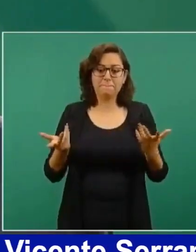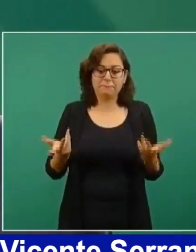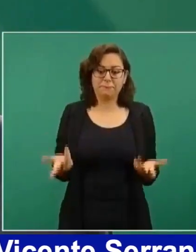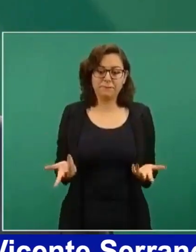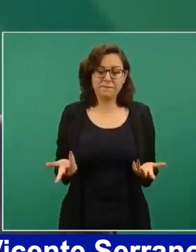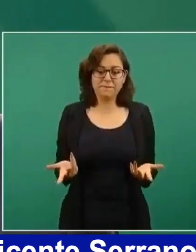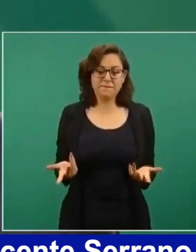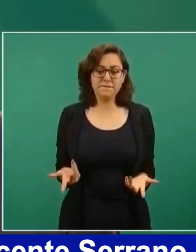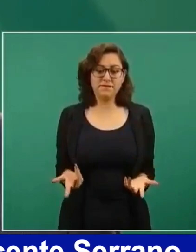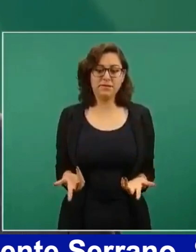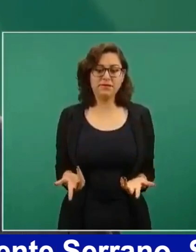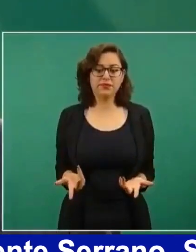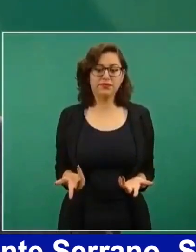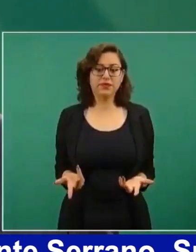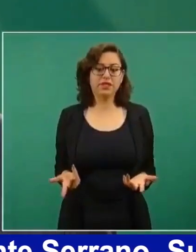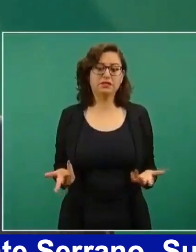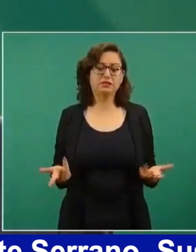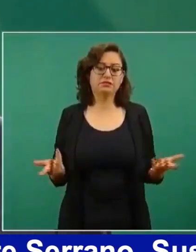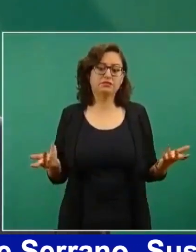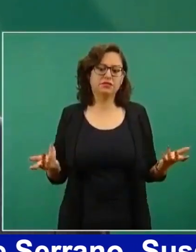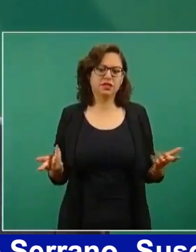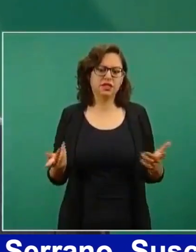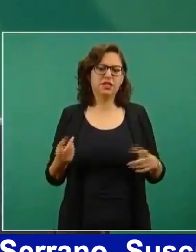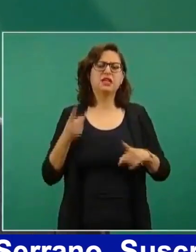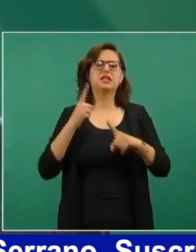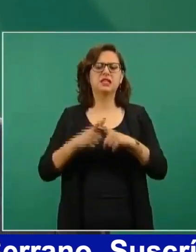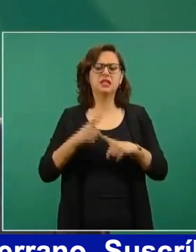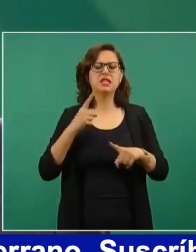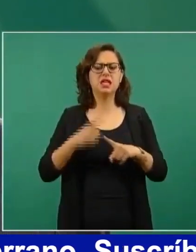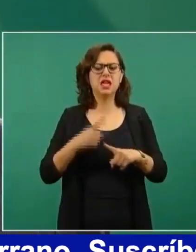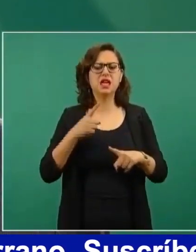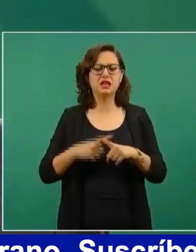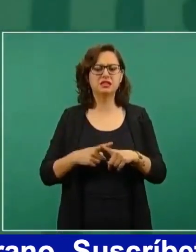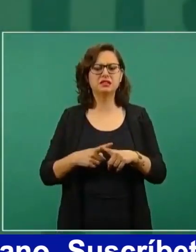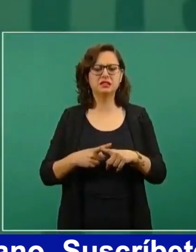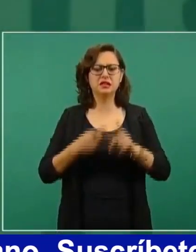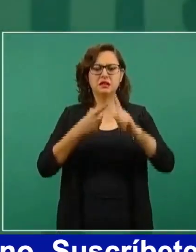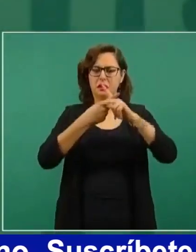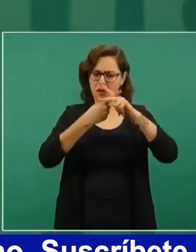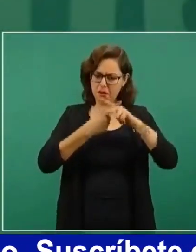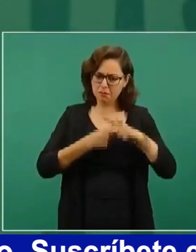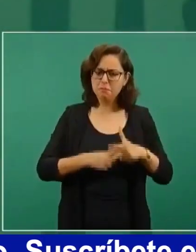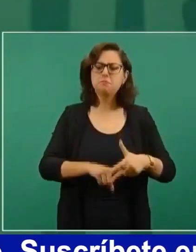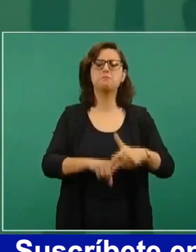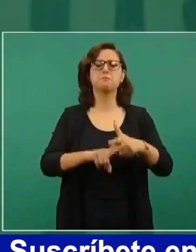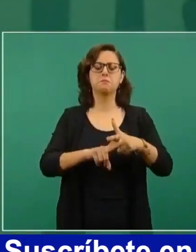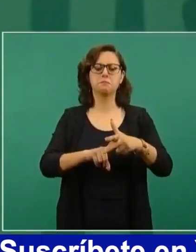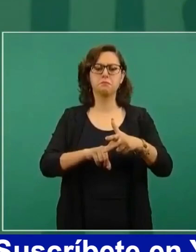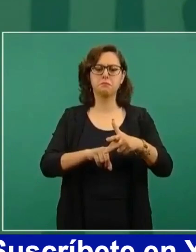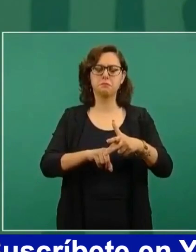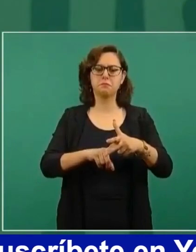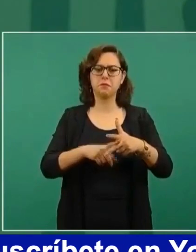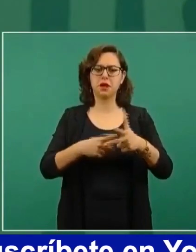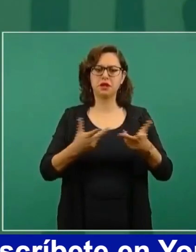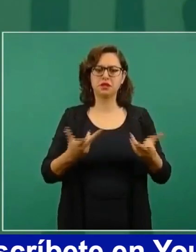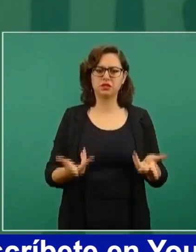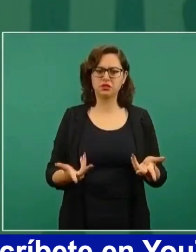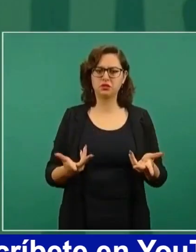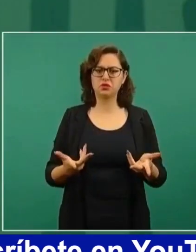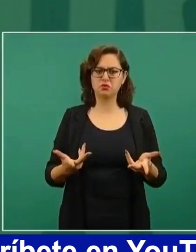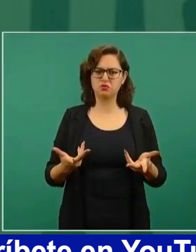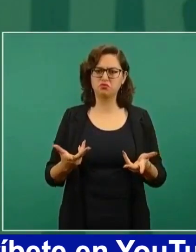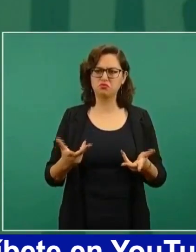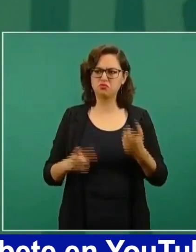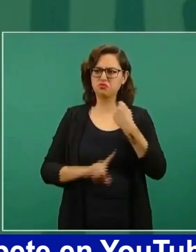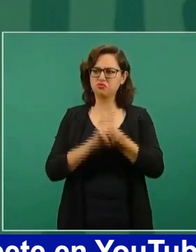¿quiénes fueron los causantes de esta decadencia